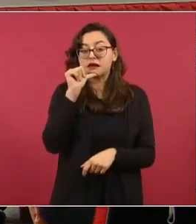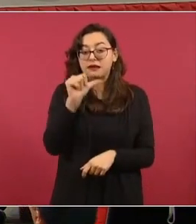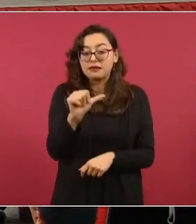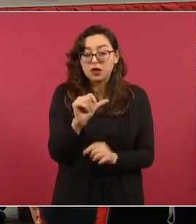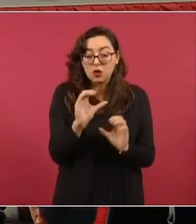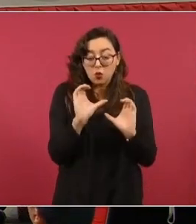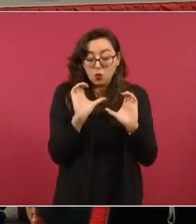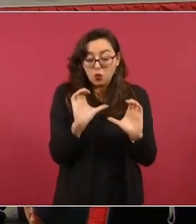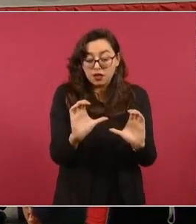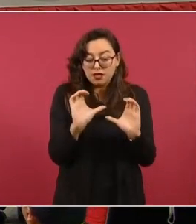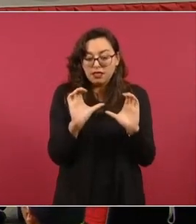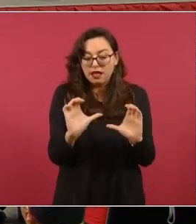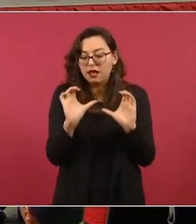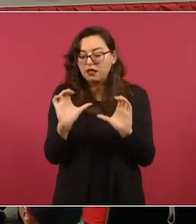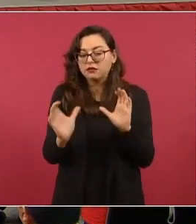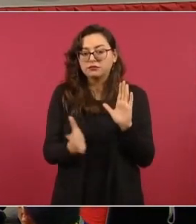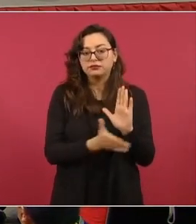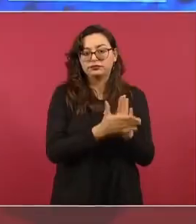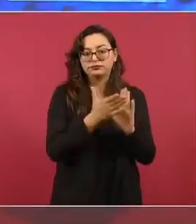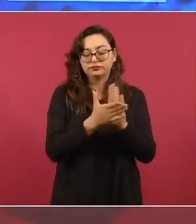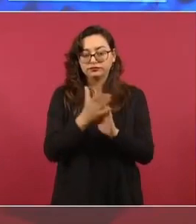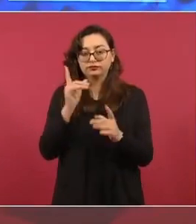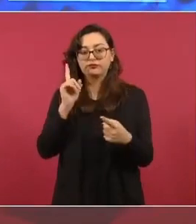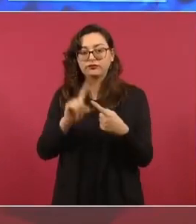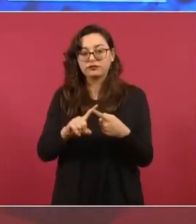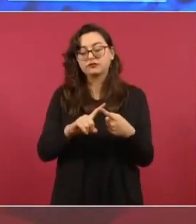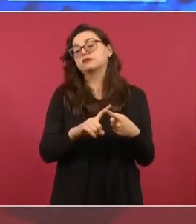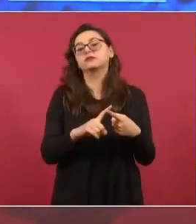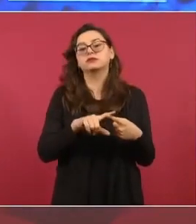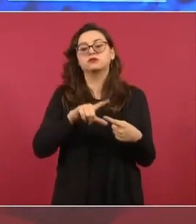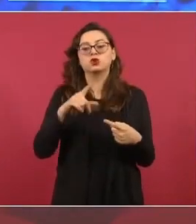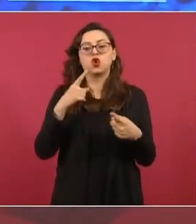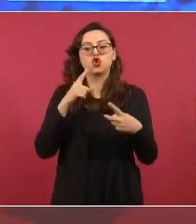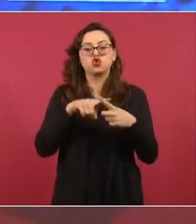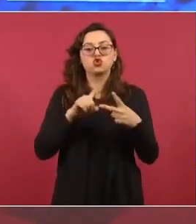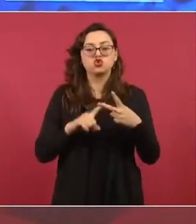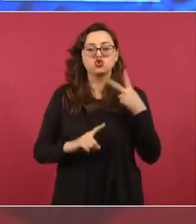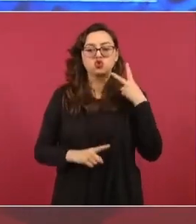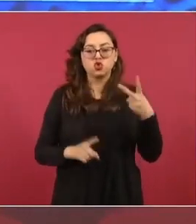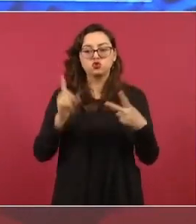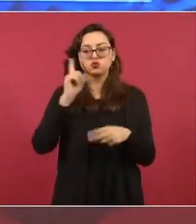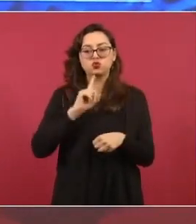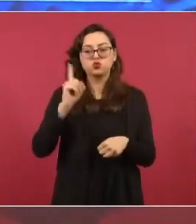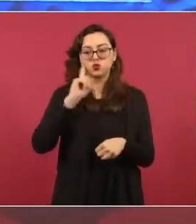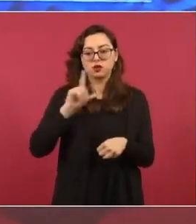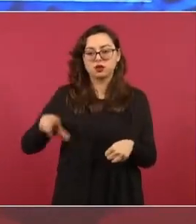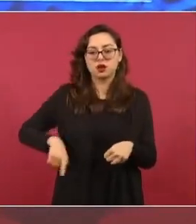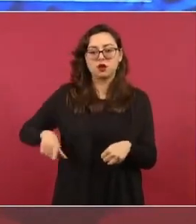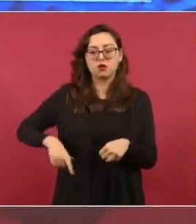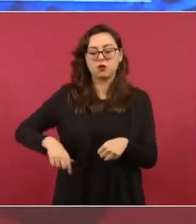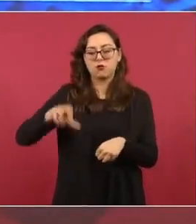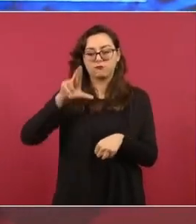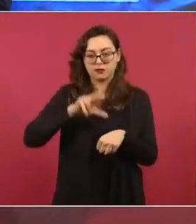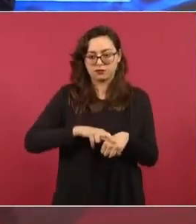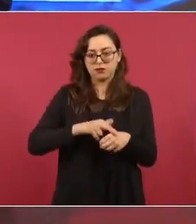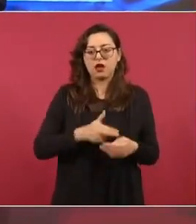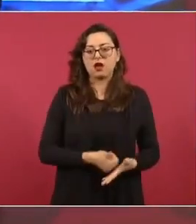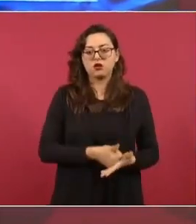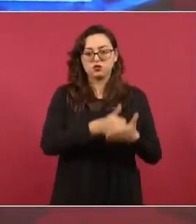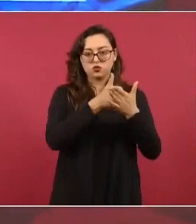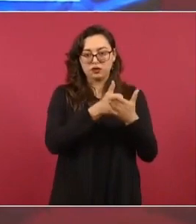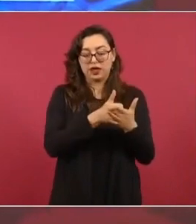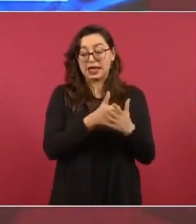otro subtramo de la gobernadora Laida Sansores acá, y en medio los 5 subtramos,